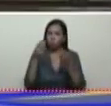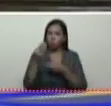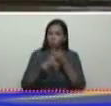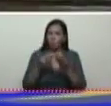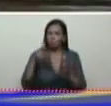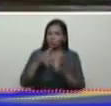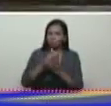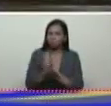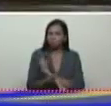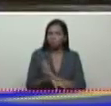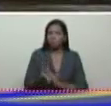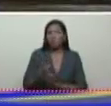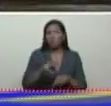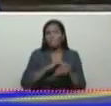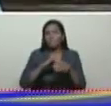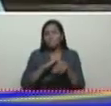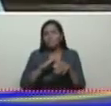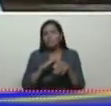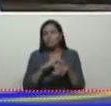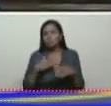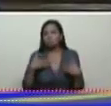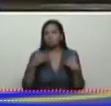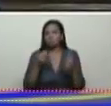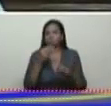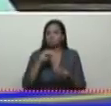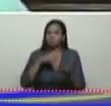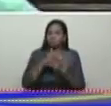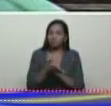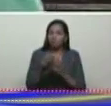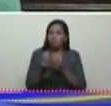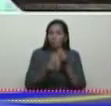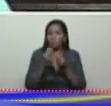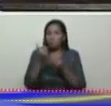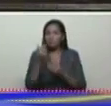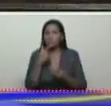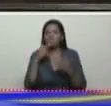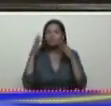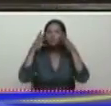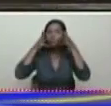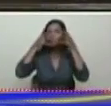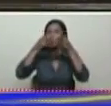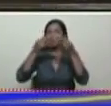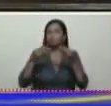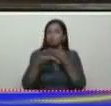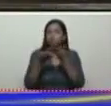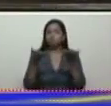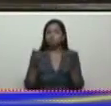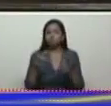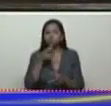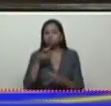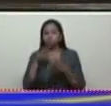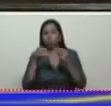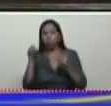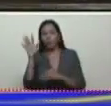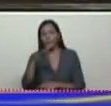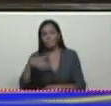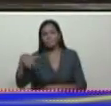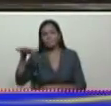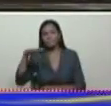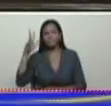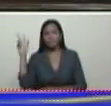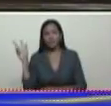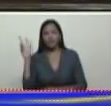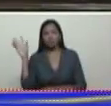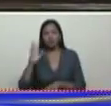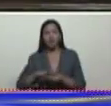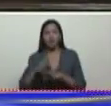Doctor Carlos Alvarado, ¿cómo va esta jornada de vacunación? ¿Qué me puede decir, qué le podemos orientar de la importancia de estas vacunas